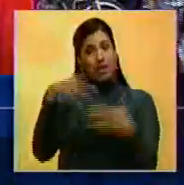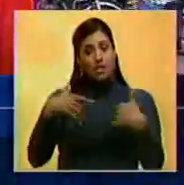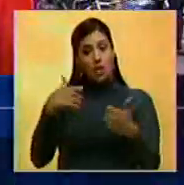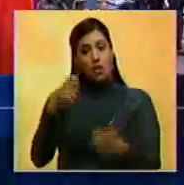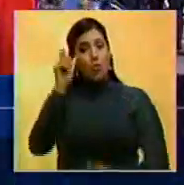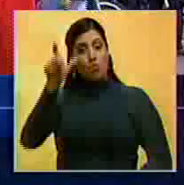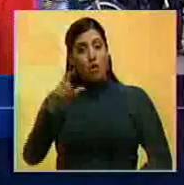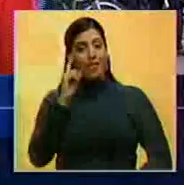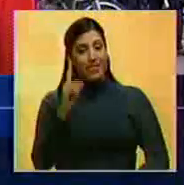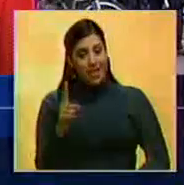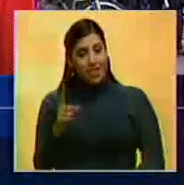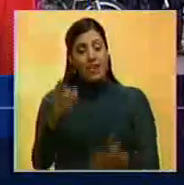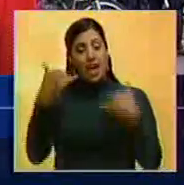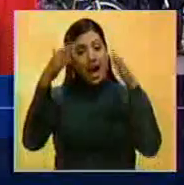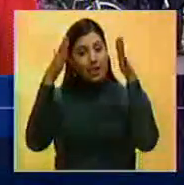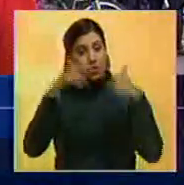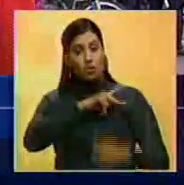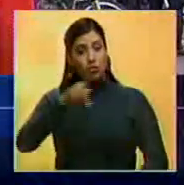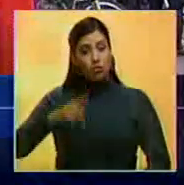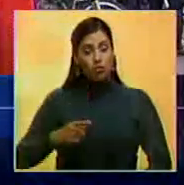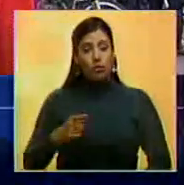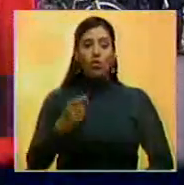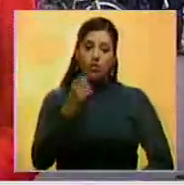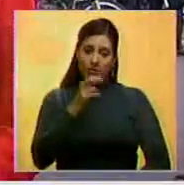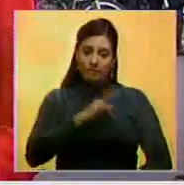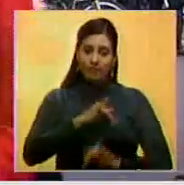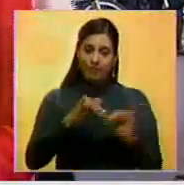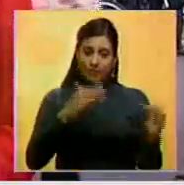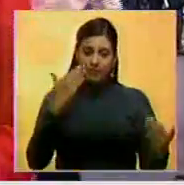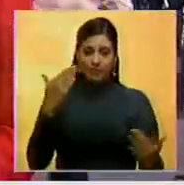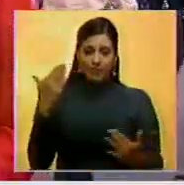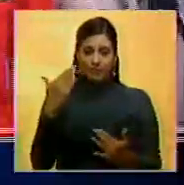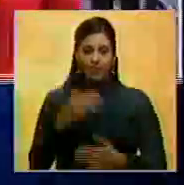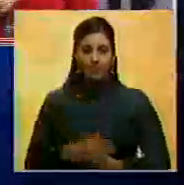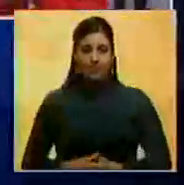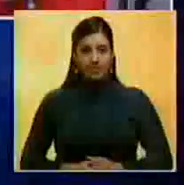Luisana Melo, que los atienda. Con esta información retornamos con ustedes a los estudios.